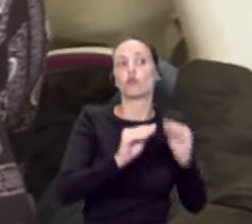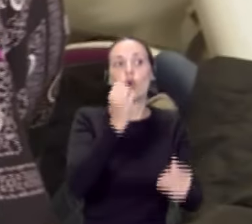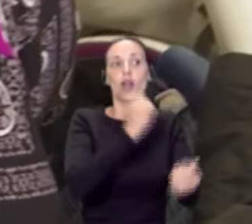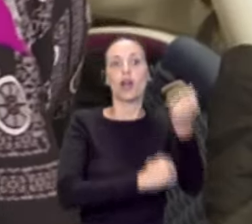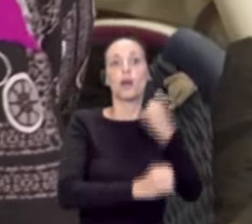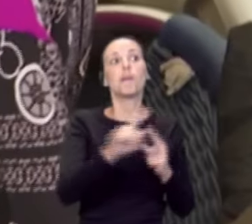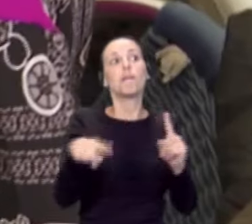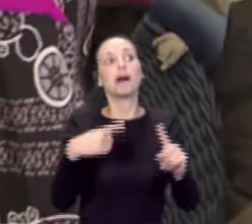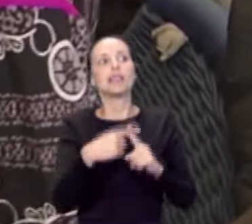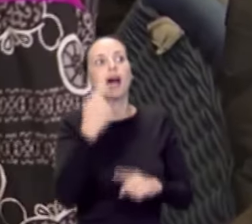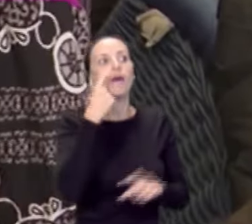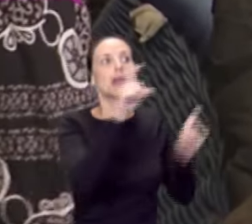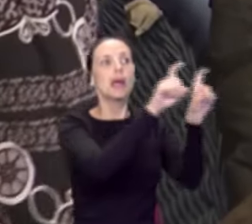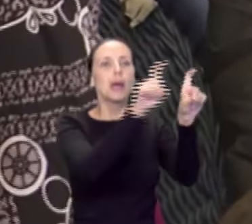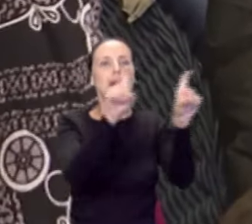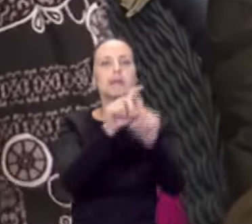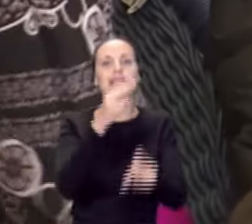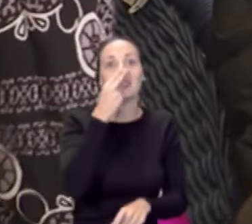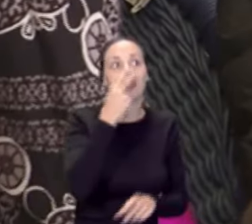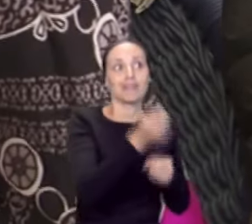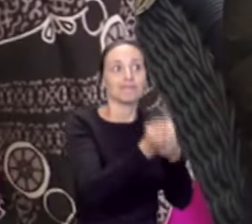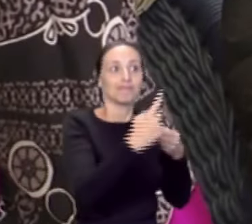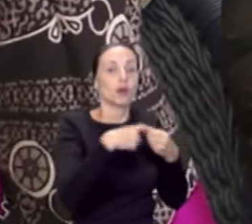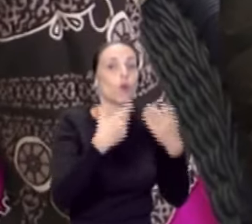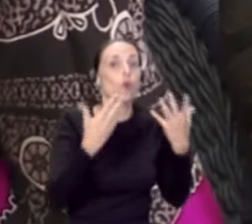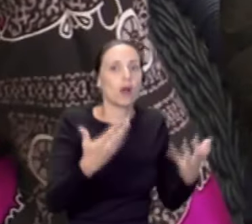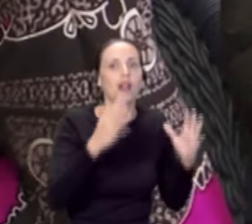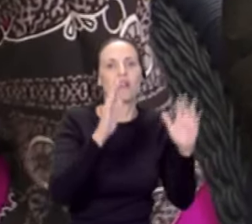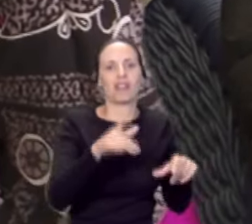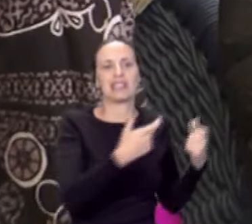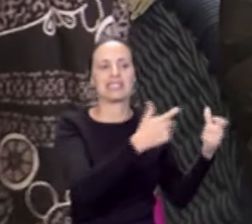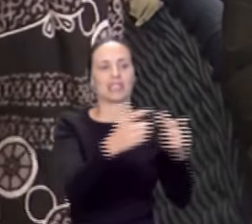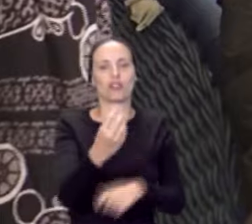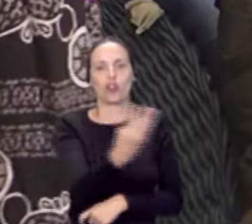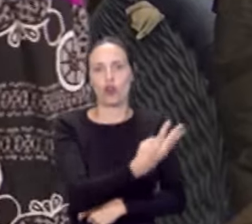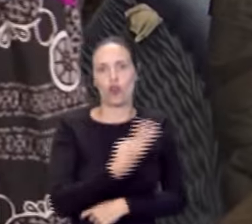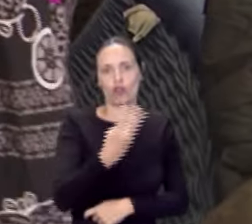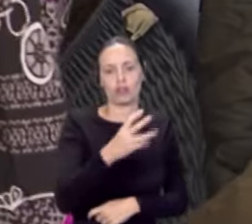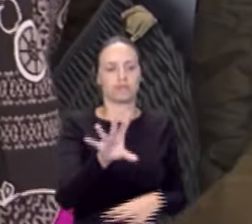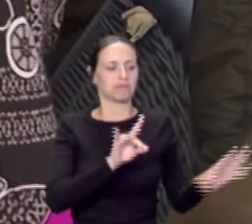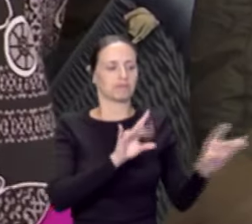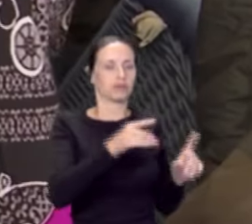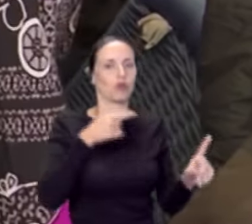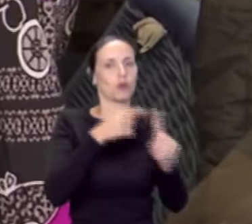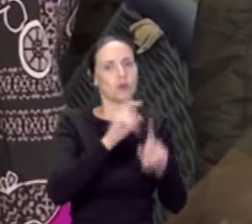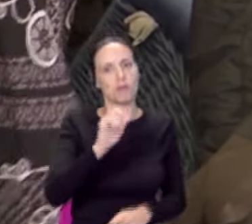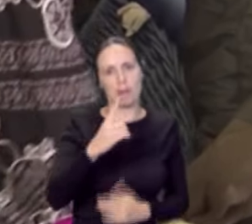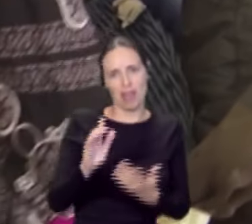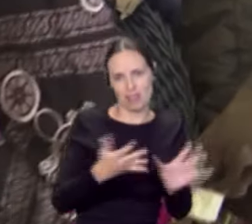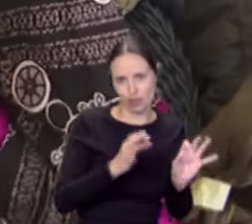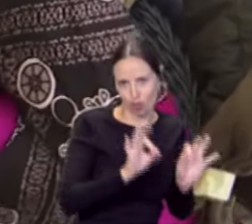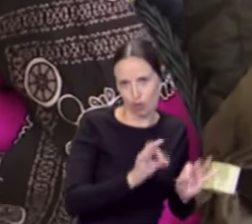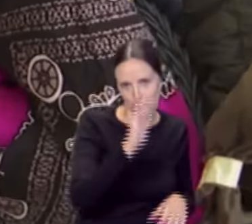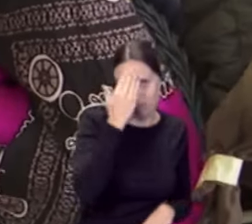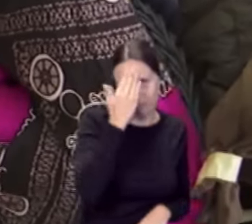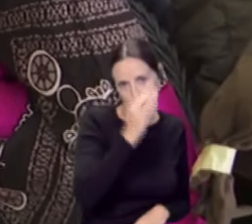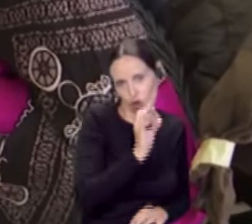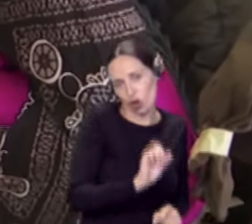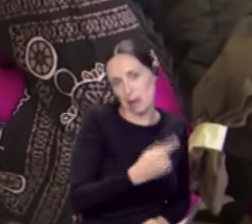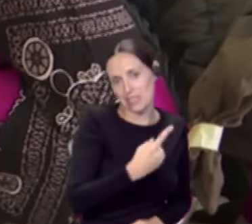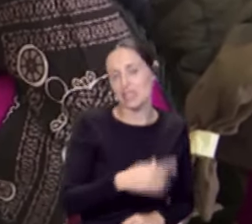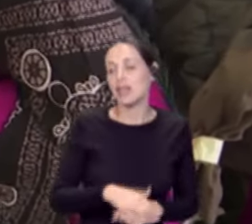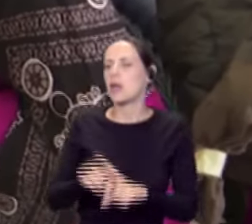tenían interés por participar en el programa, y al final decidimos que esos tres sectores eran los más relevantes para esta primera edición. Han empezado con pocas